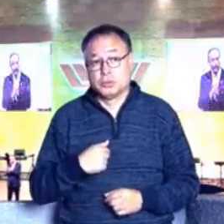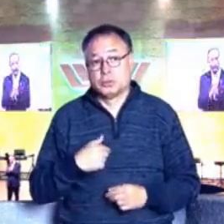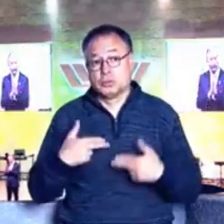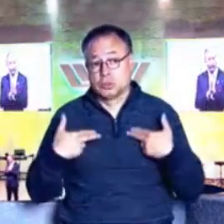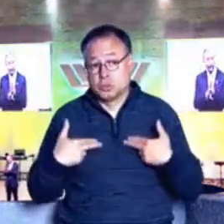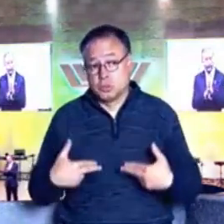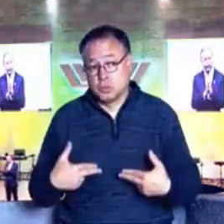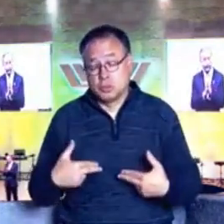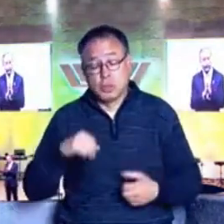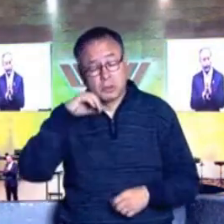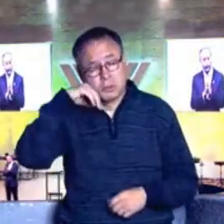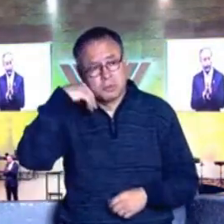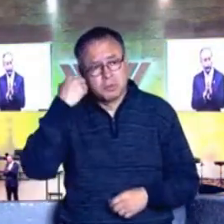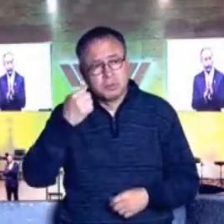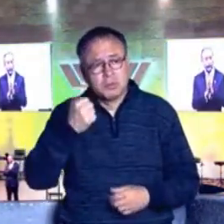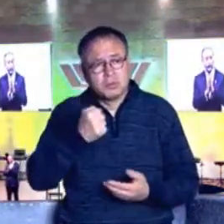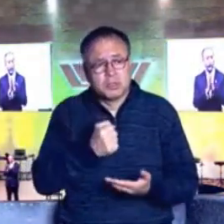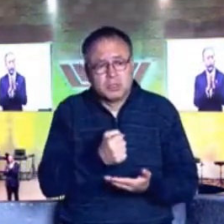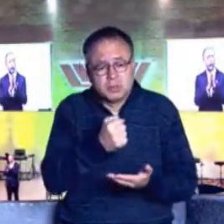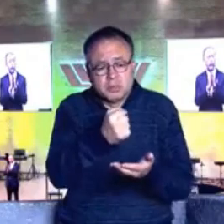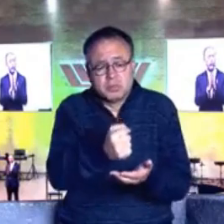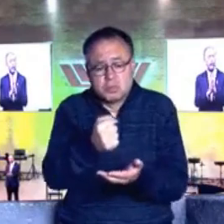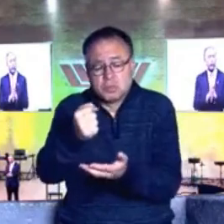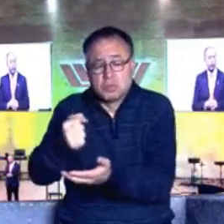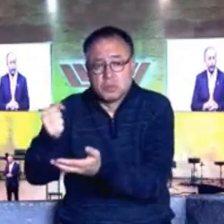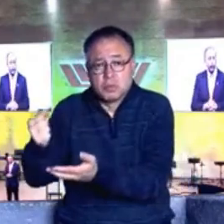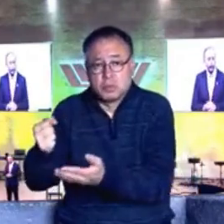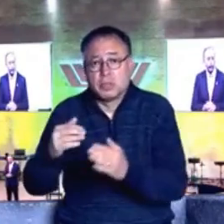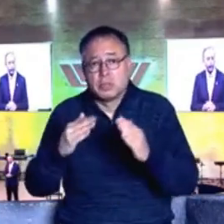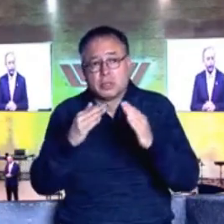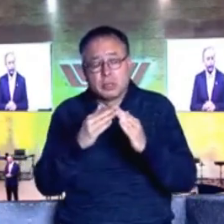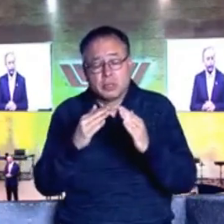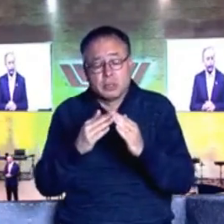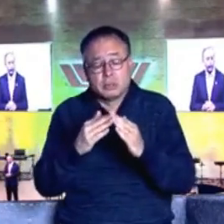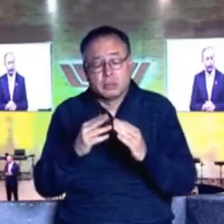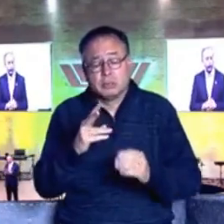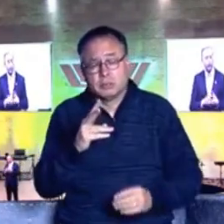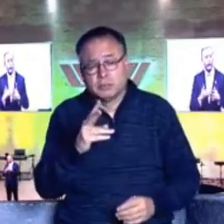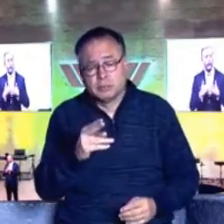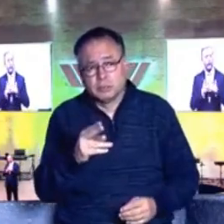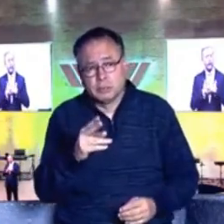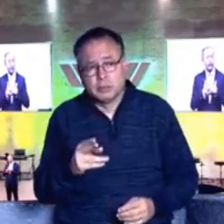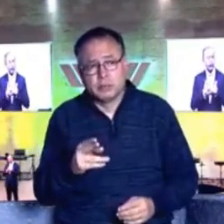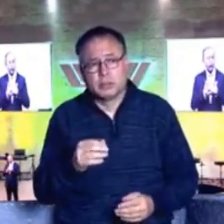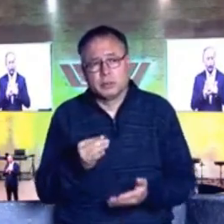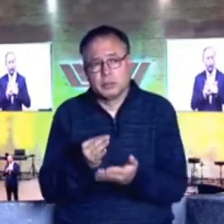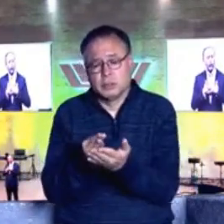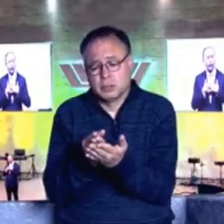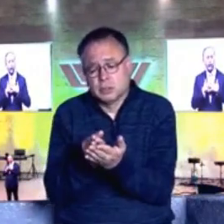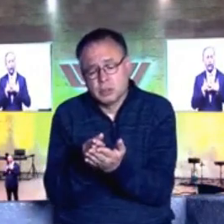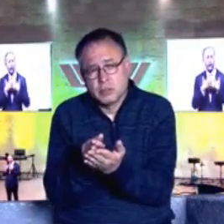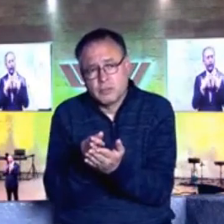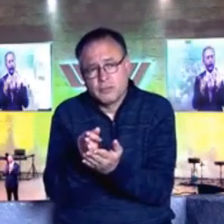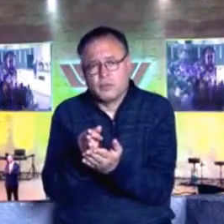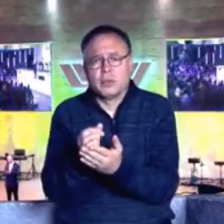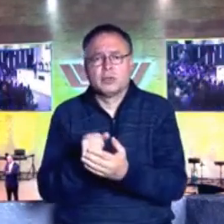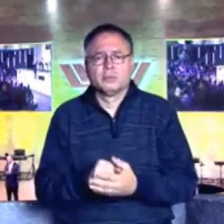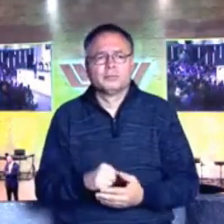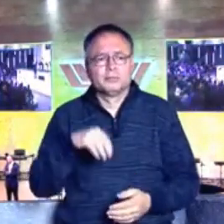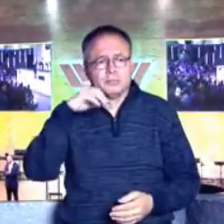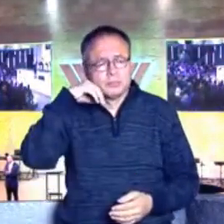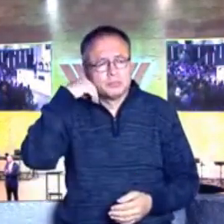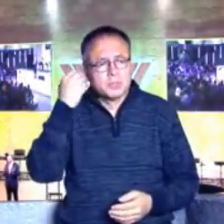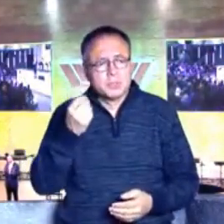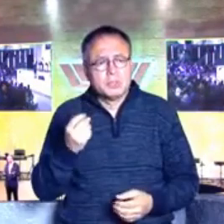casa pero también quiero ser fiel contigo si tú me pides el diezmo Yo quiero entregarte el diezmo con